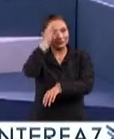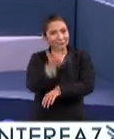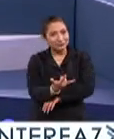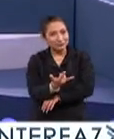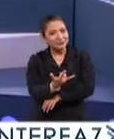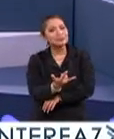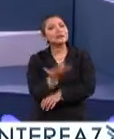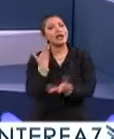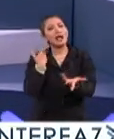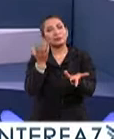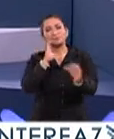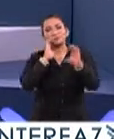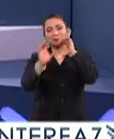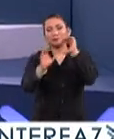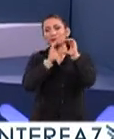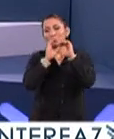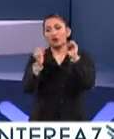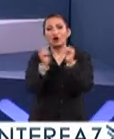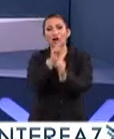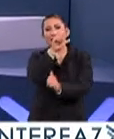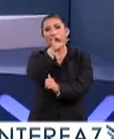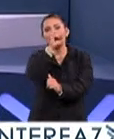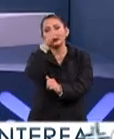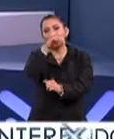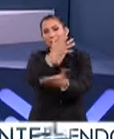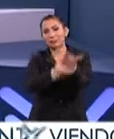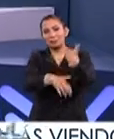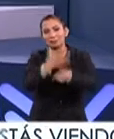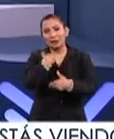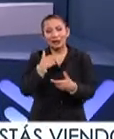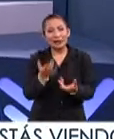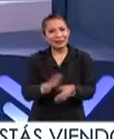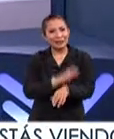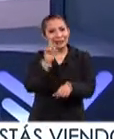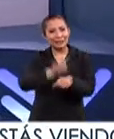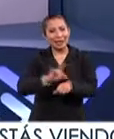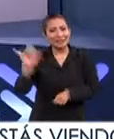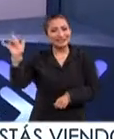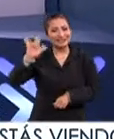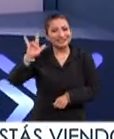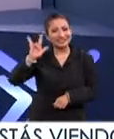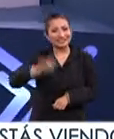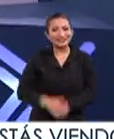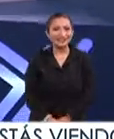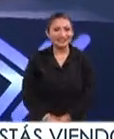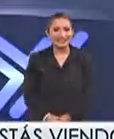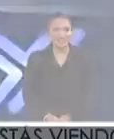Griselda Yebra, que nos permite comunicarnos a través de la lengua de señas mexicana. Que tengan excelente día.